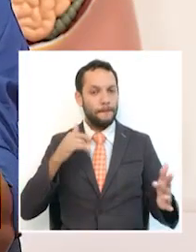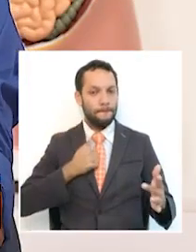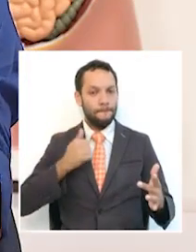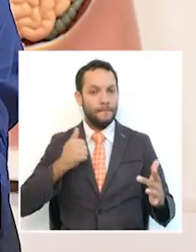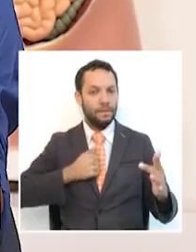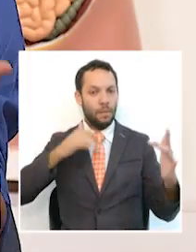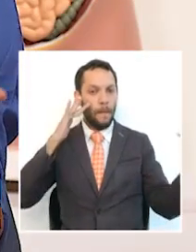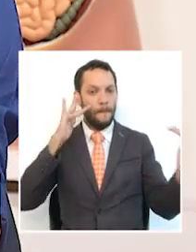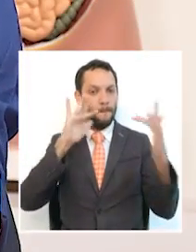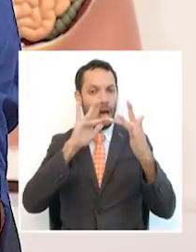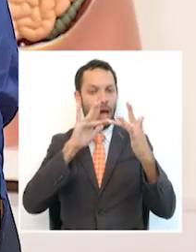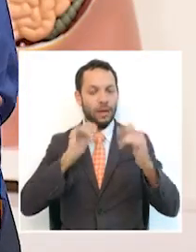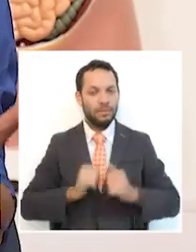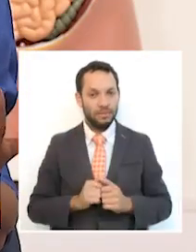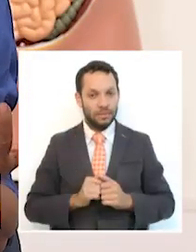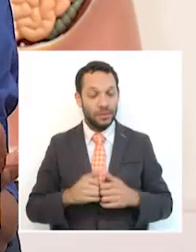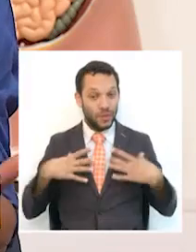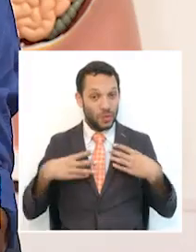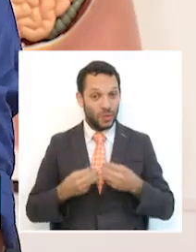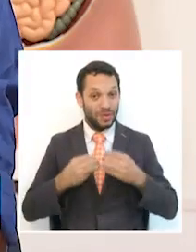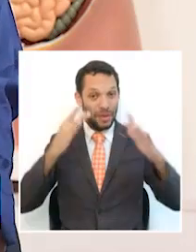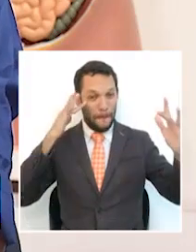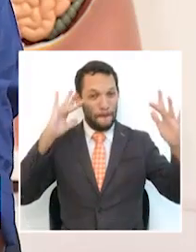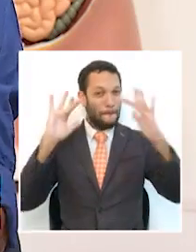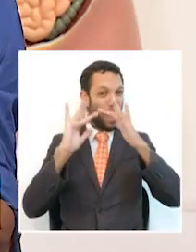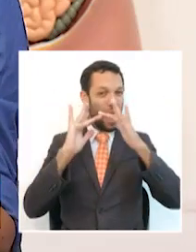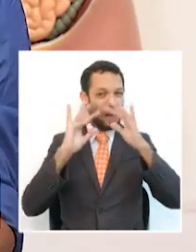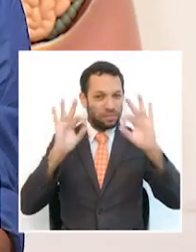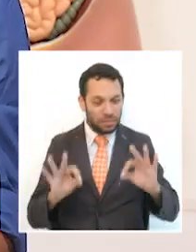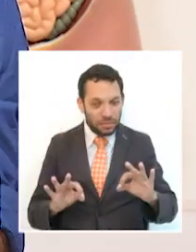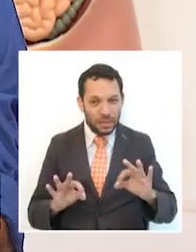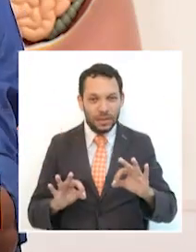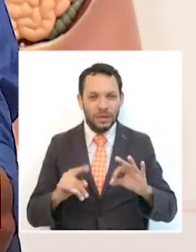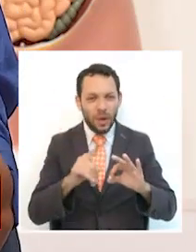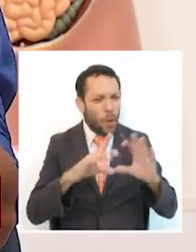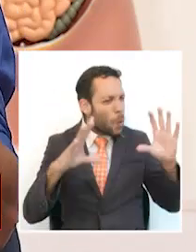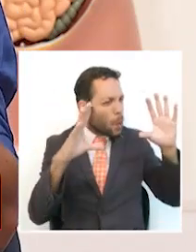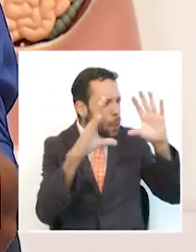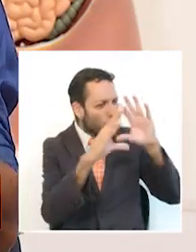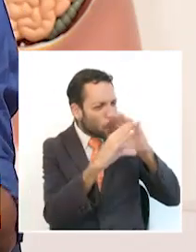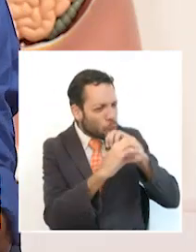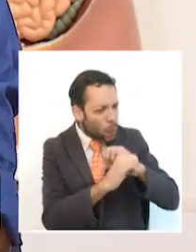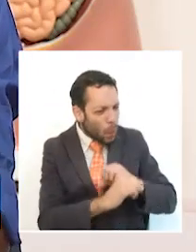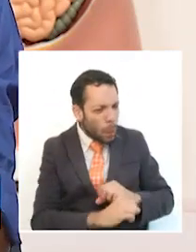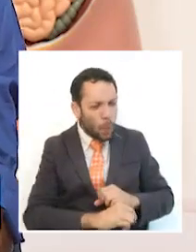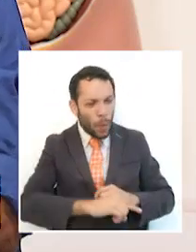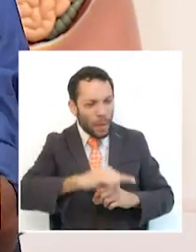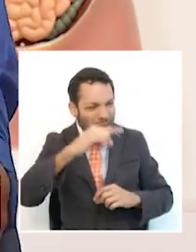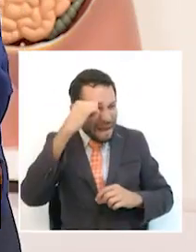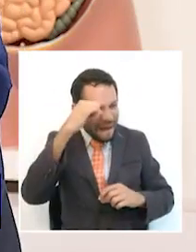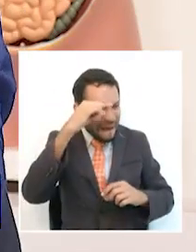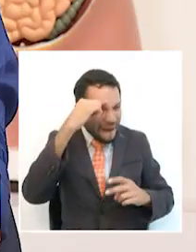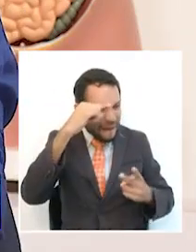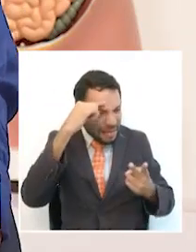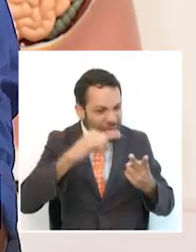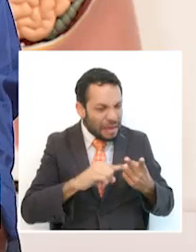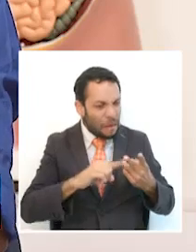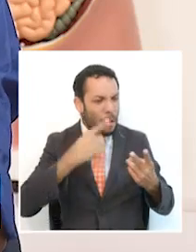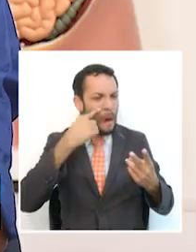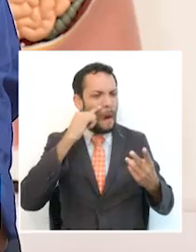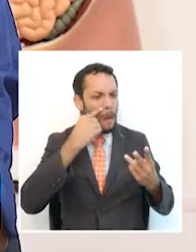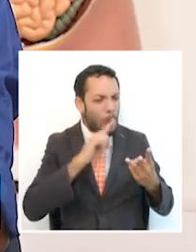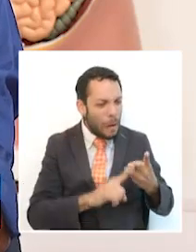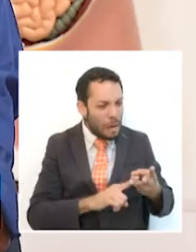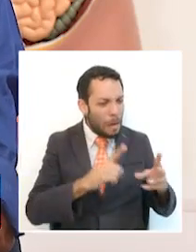pues estamos desconectados es porque piensa todo lo oscuro todo lo negativo todo lo ve distorsionado y resulta que es uno el